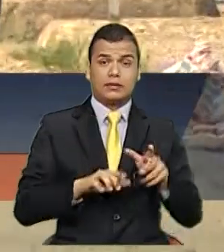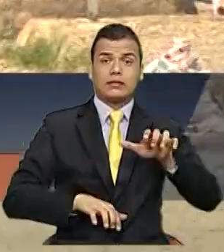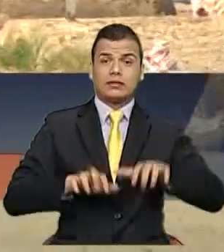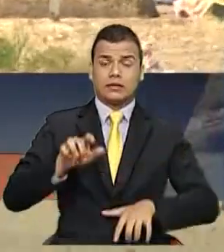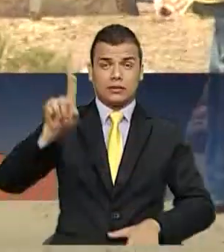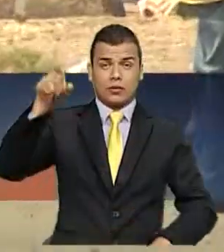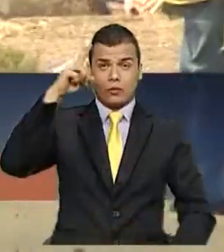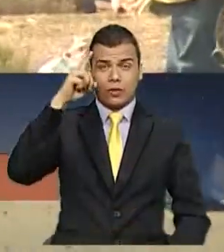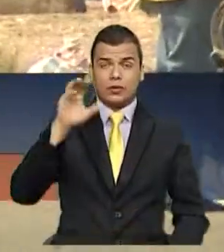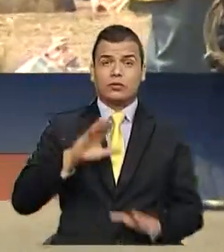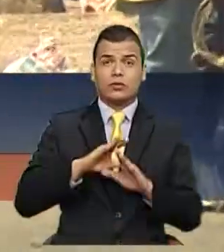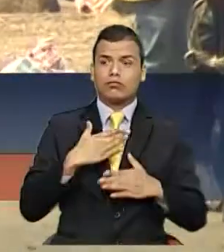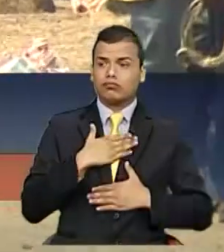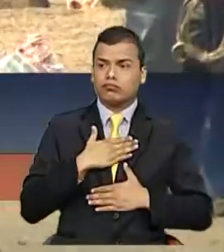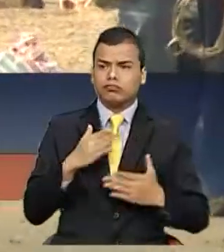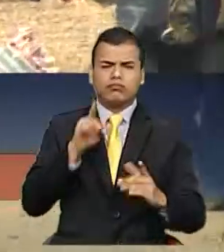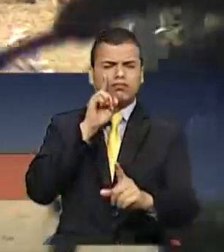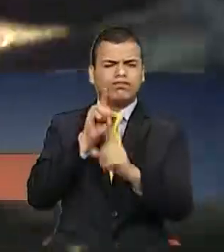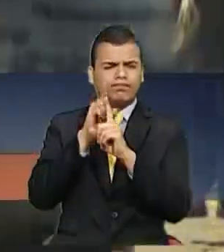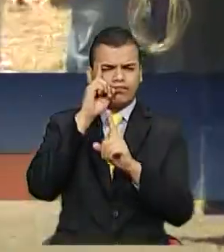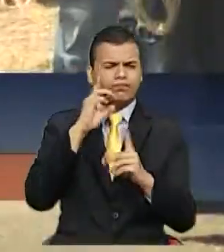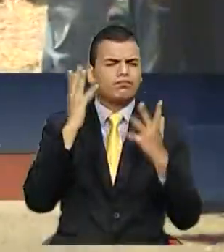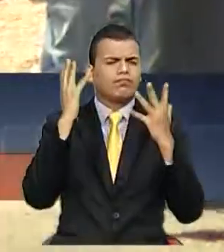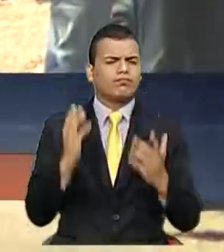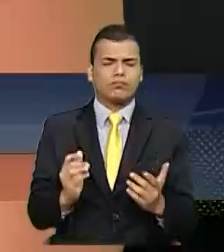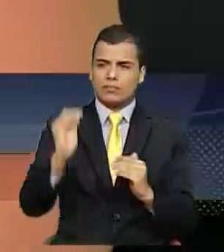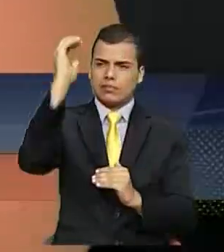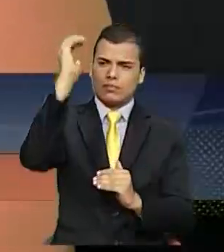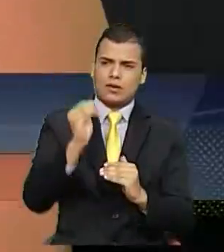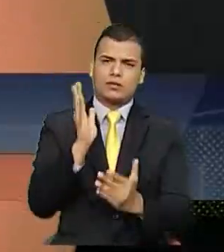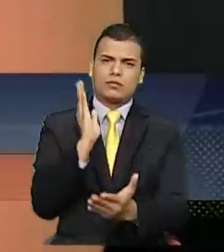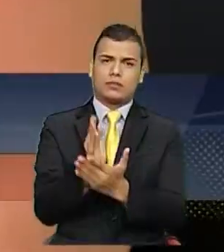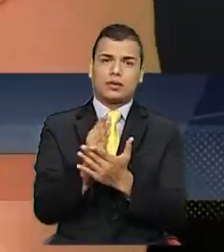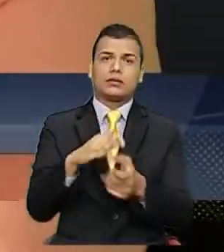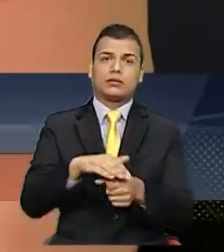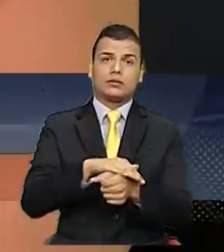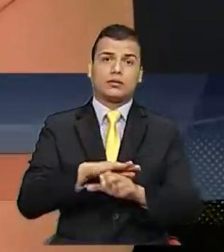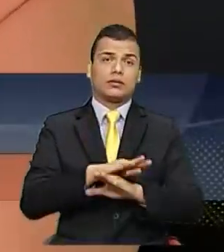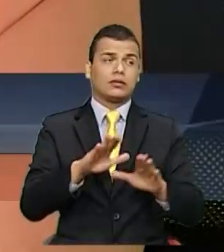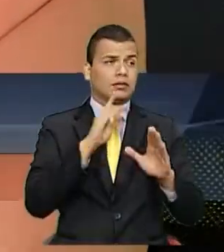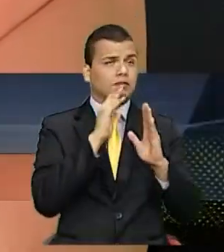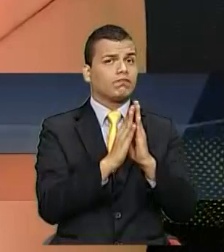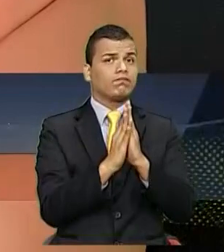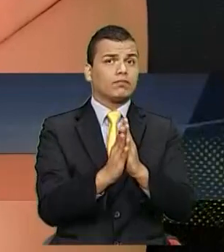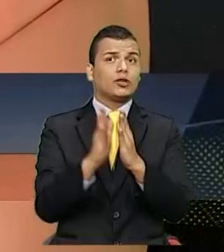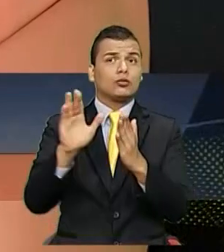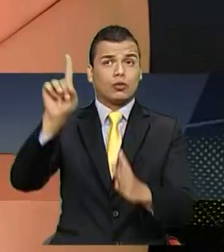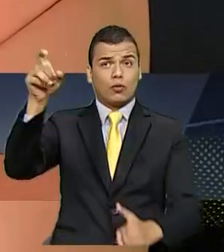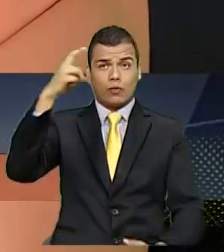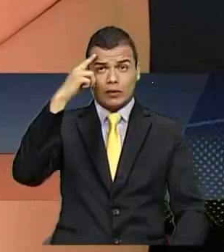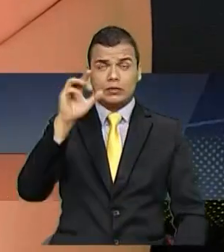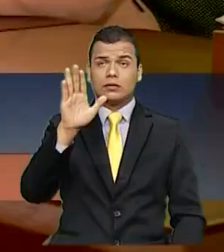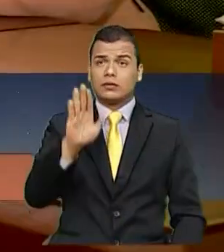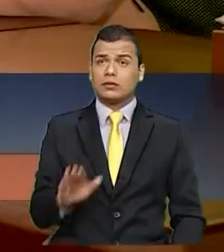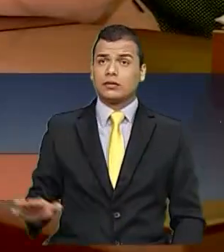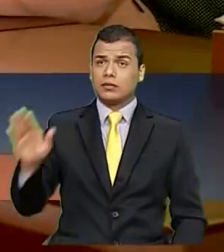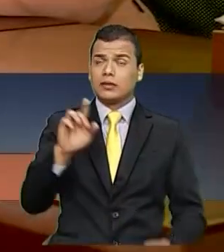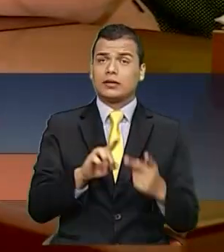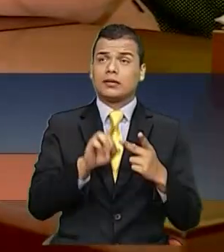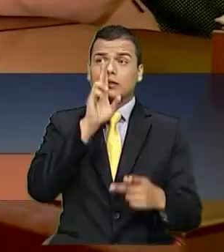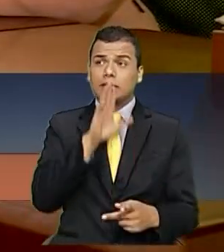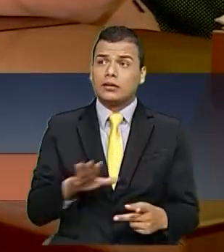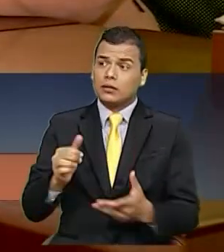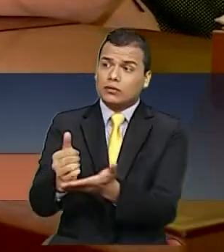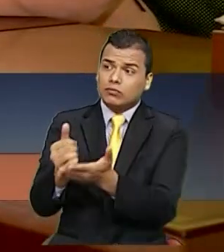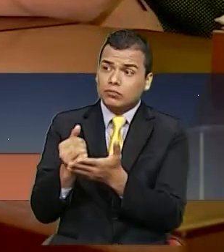Gobierno, con la finalidad de contrarrestar. Y pide tanto al gobierno departamental como nacional apoyo para poder resolver este problema que